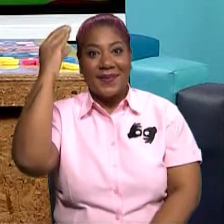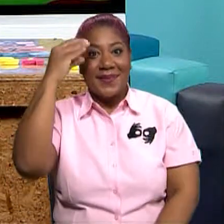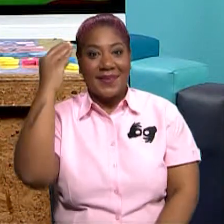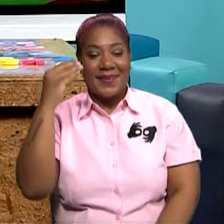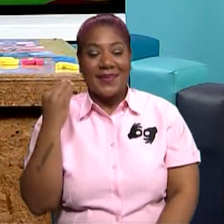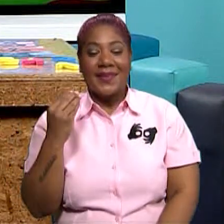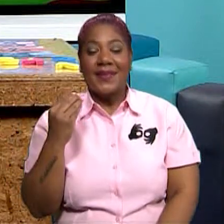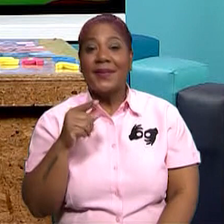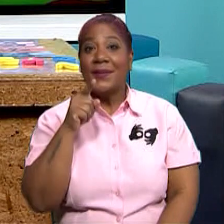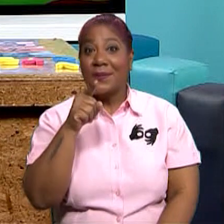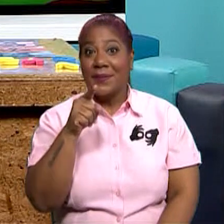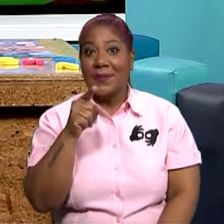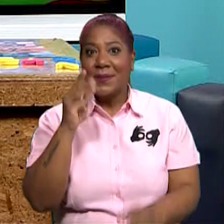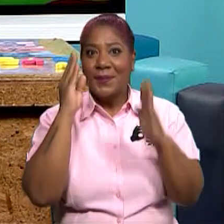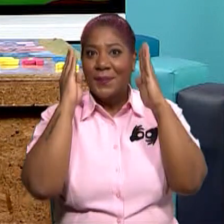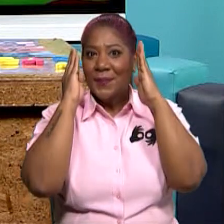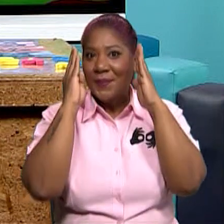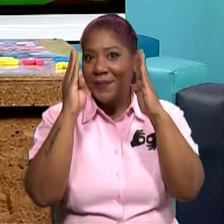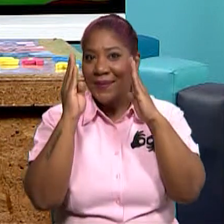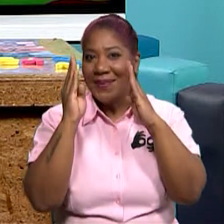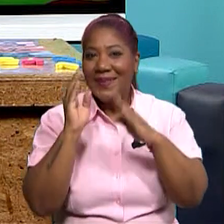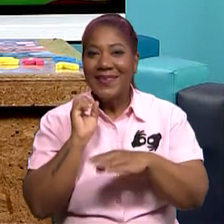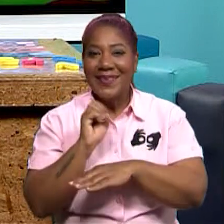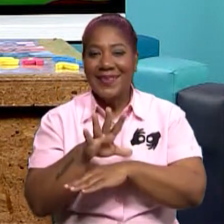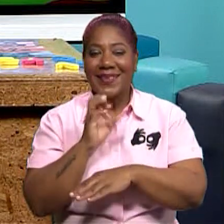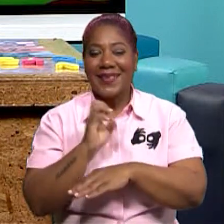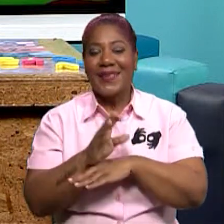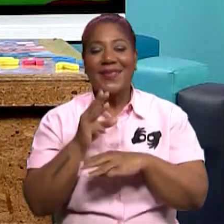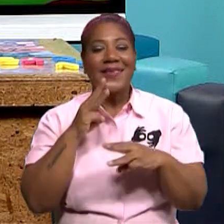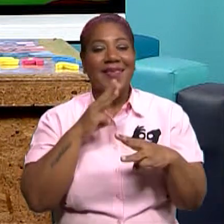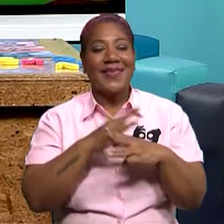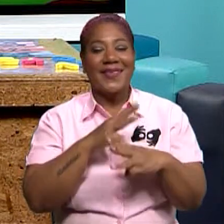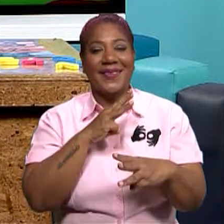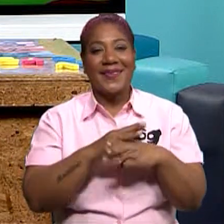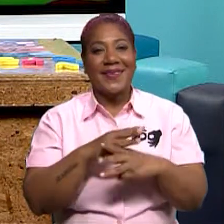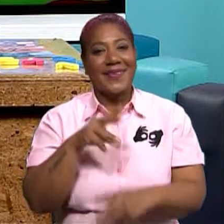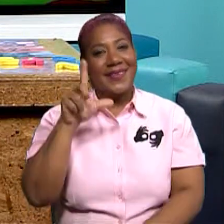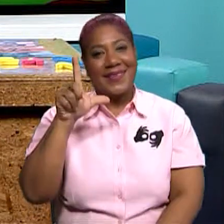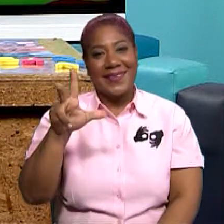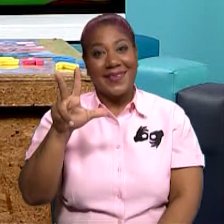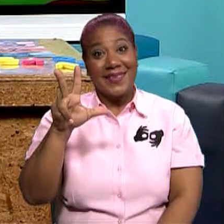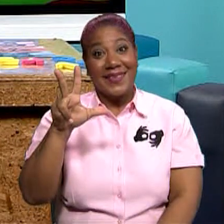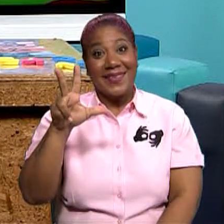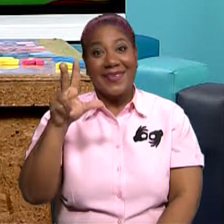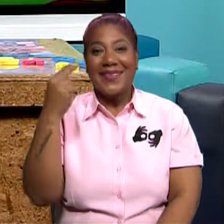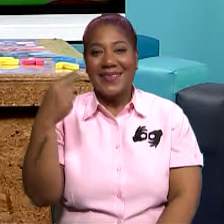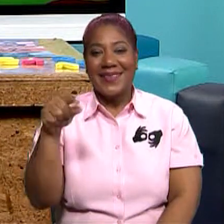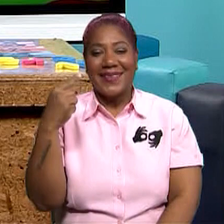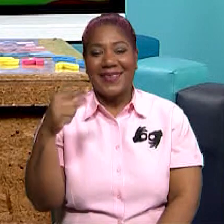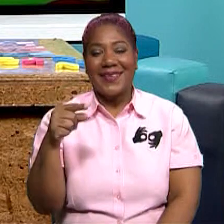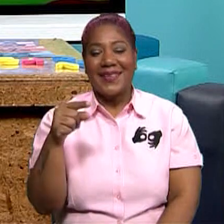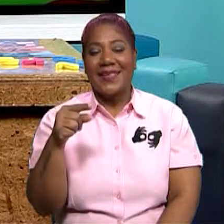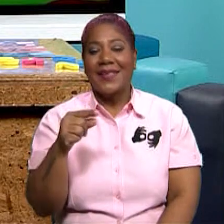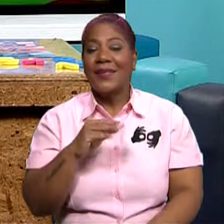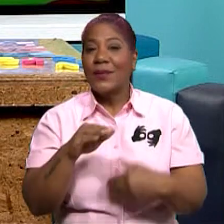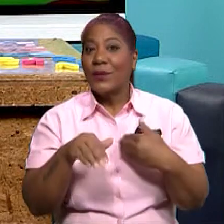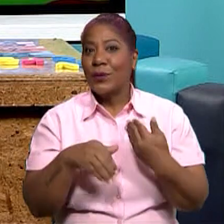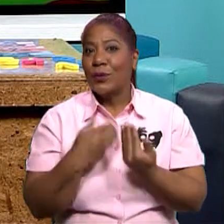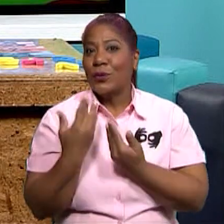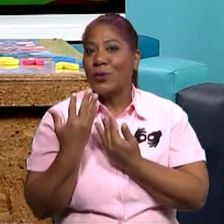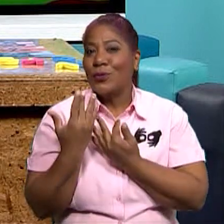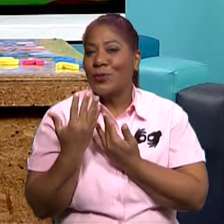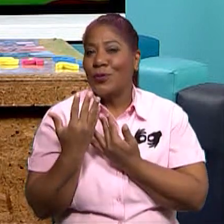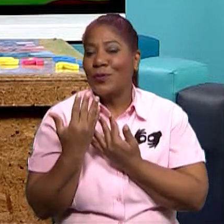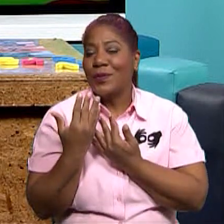les invito a ver los ajustes razonables de matemática para tercer grado. Chicos, espero que todos estén